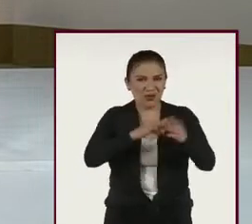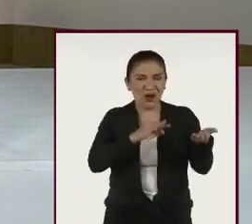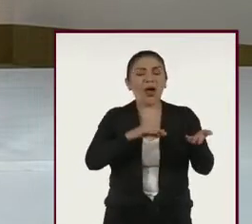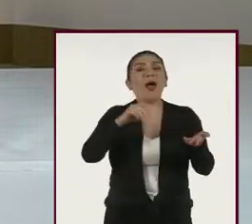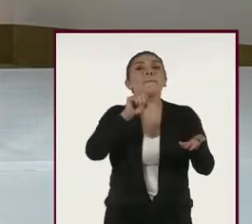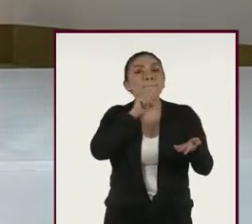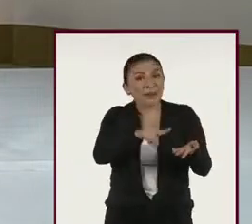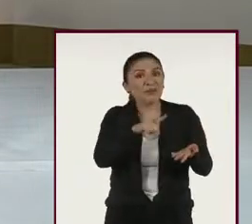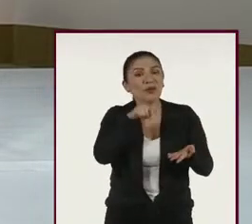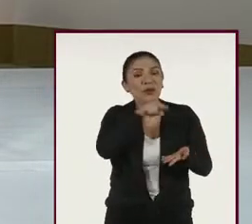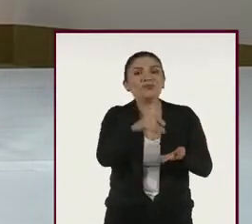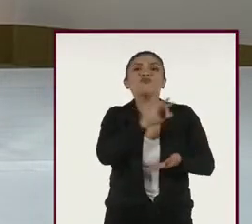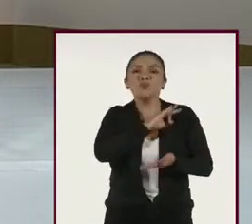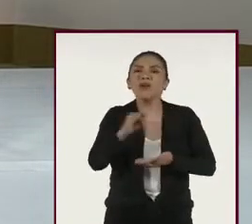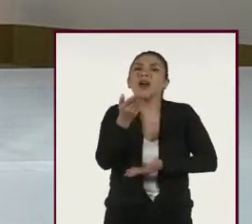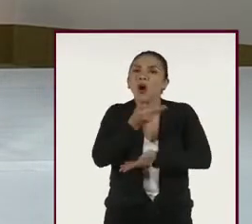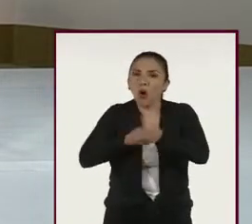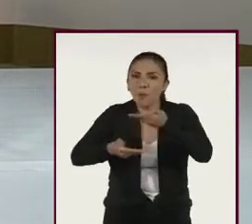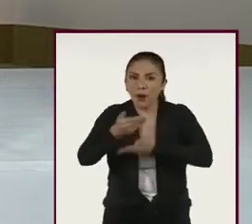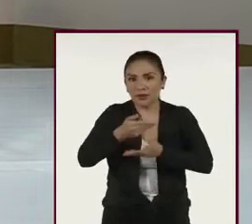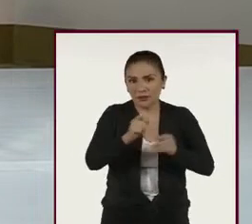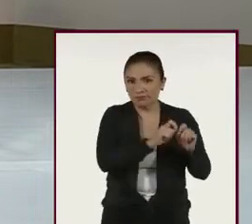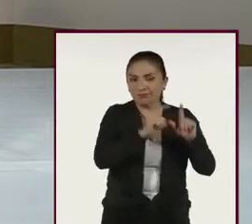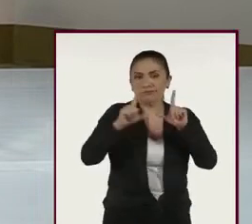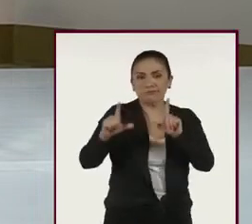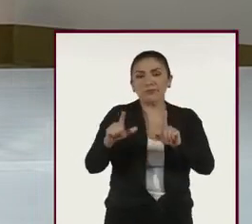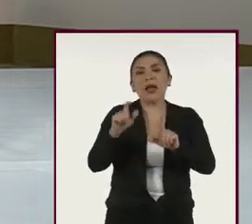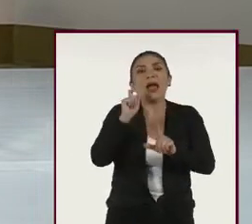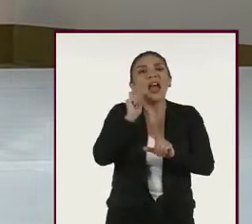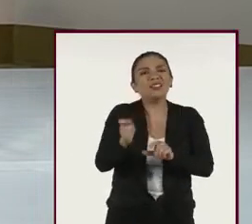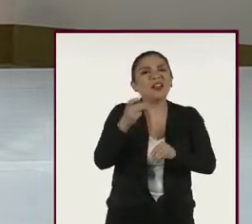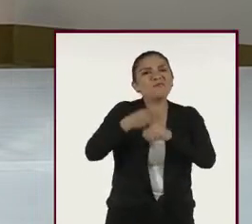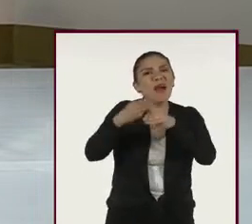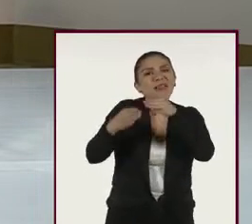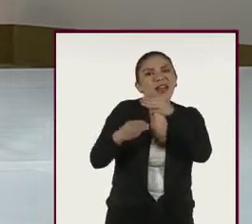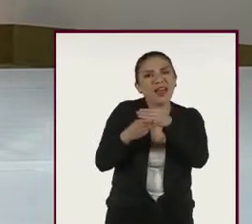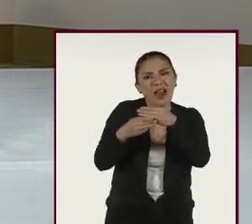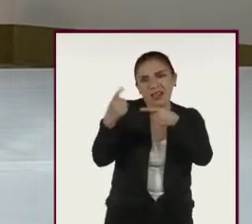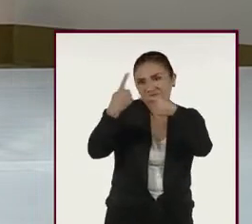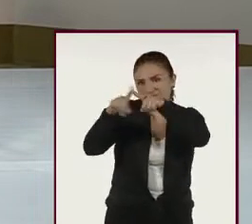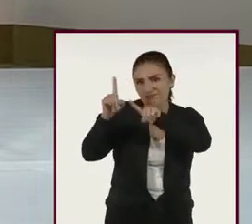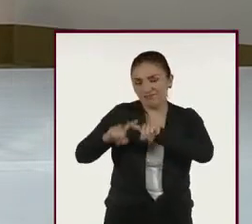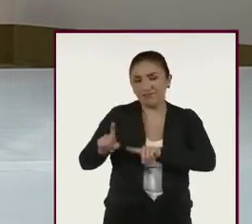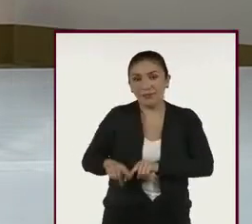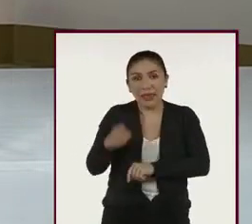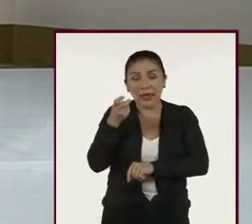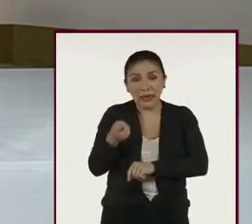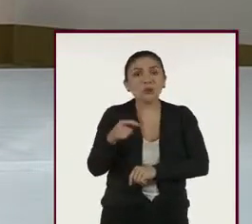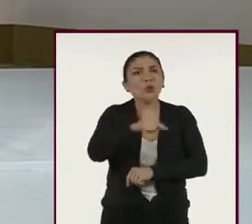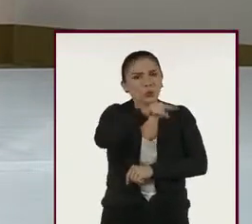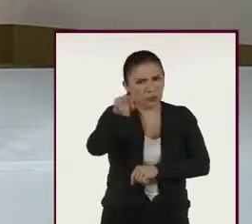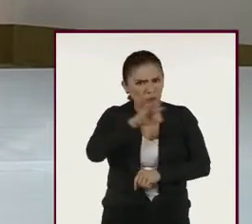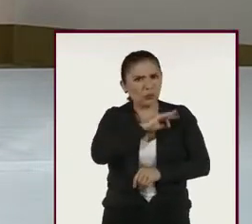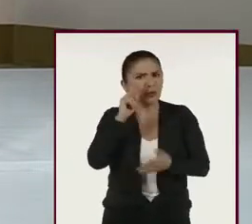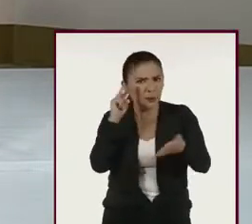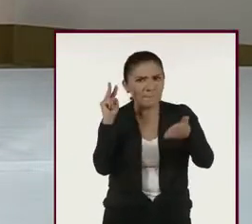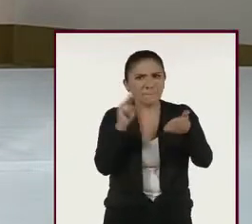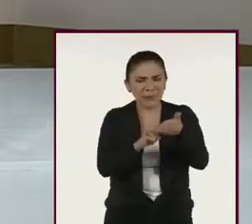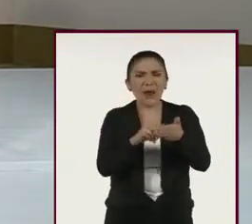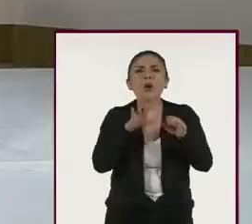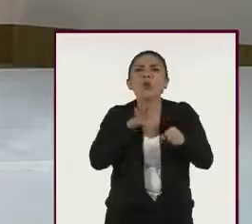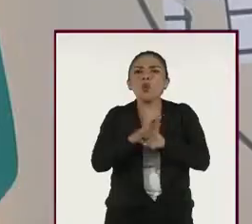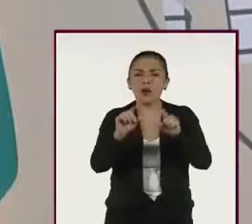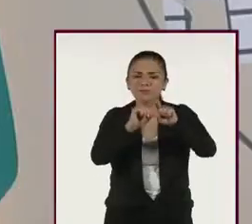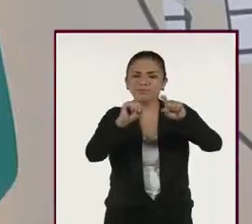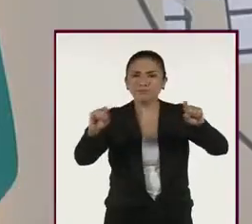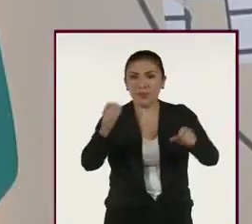a compartirnos, el material adicional y ustedes pueden verificar los